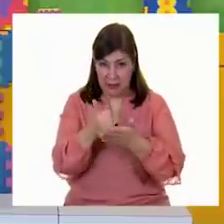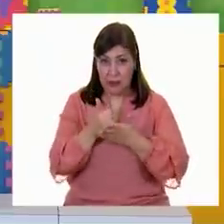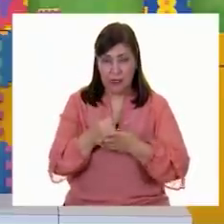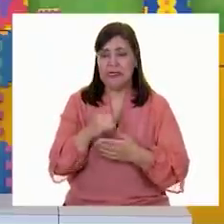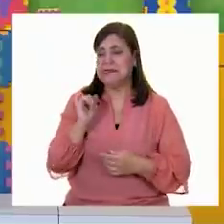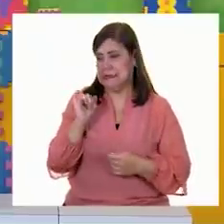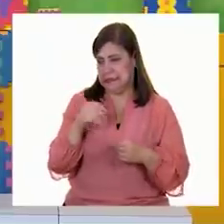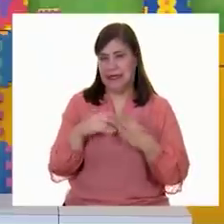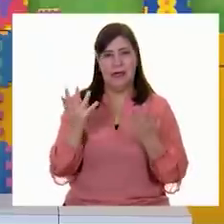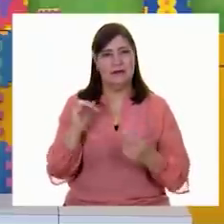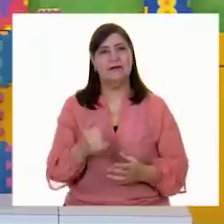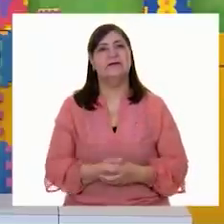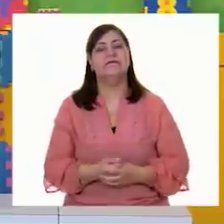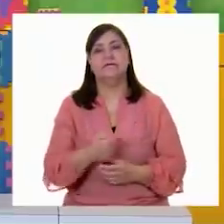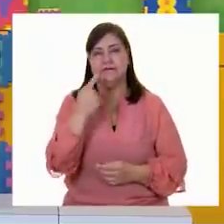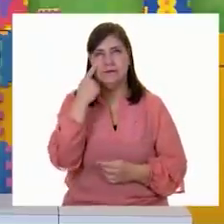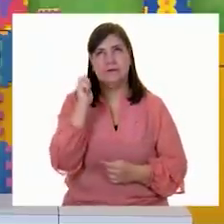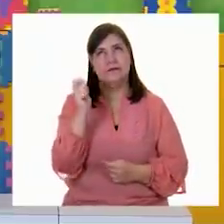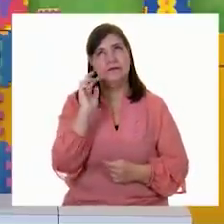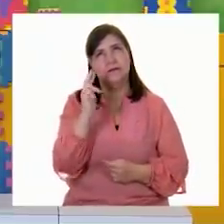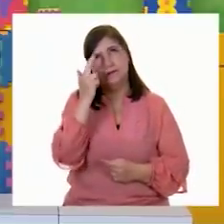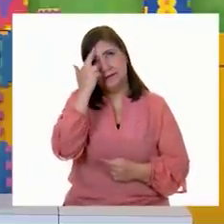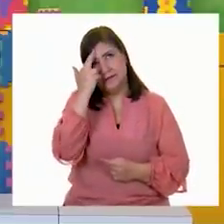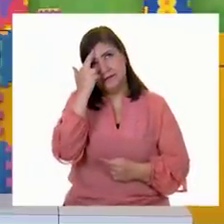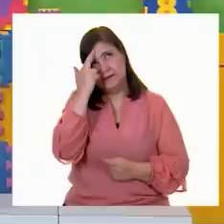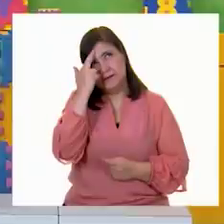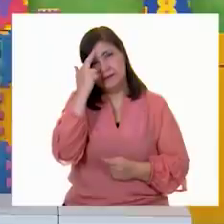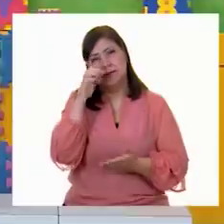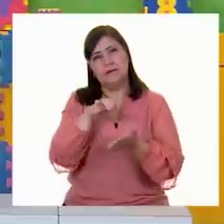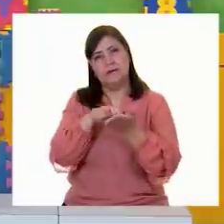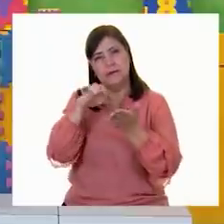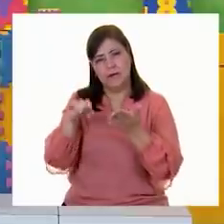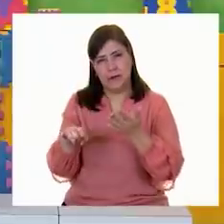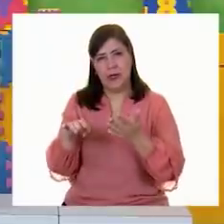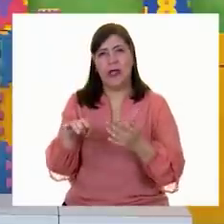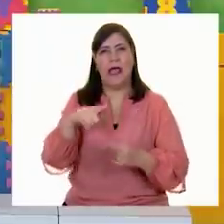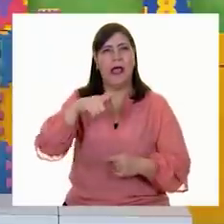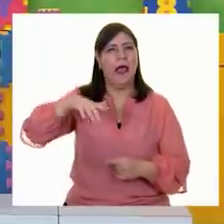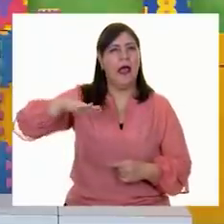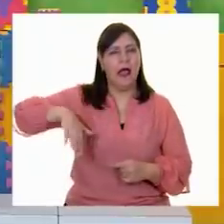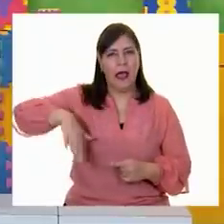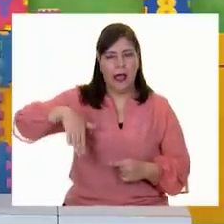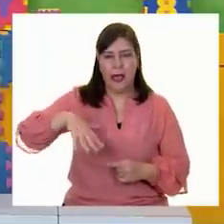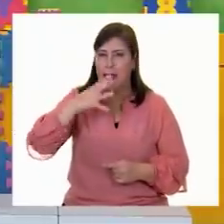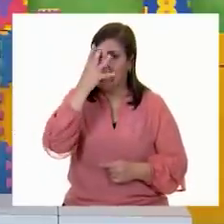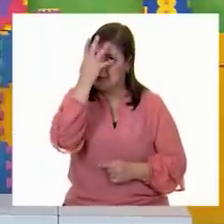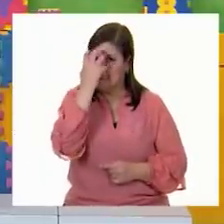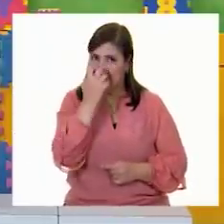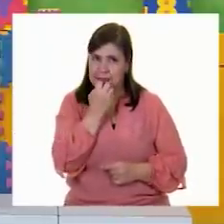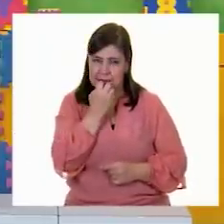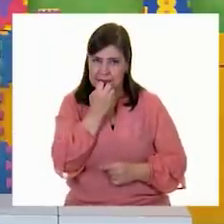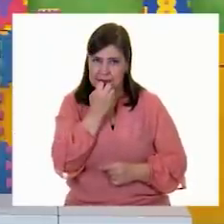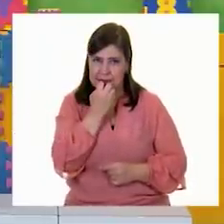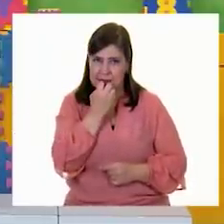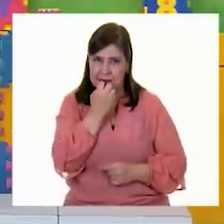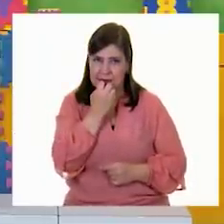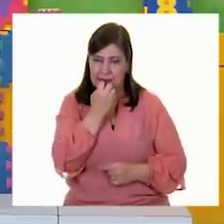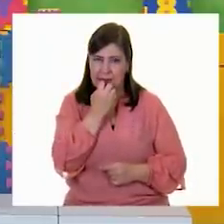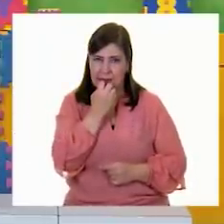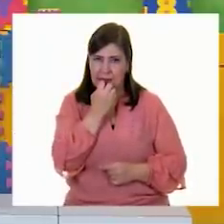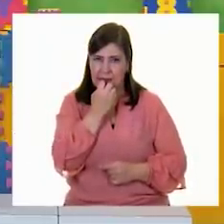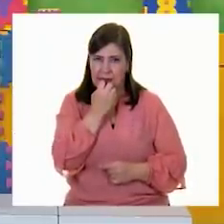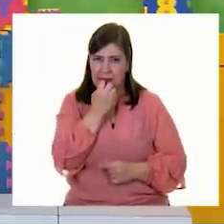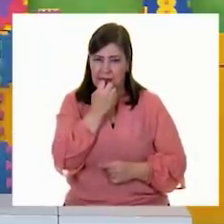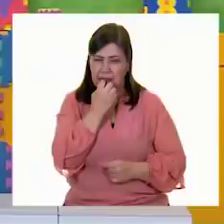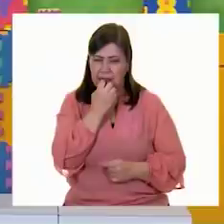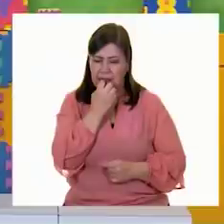claro. A ver, recordemos, el ejemplo que nos ponían de la tristeza en el